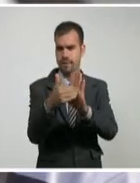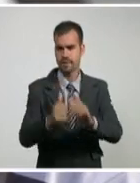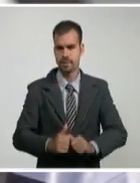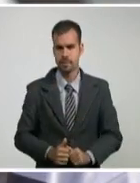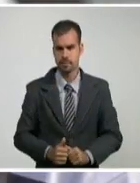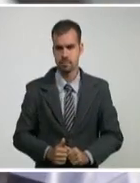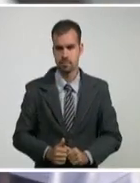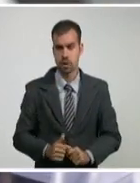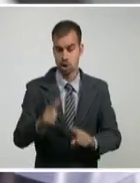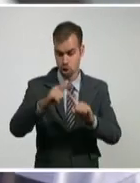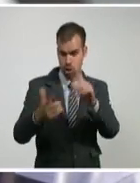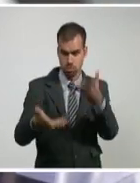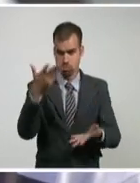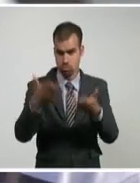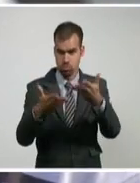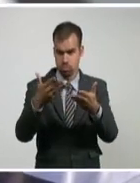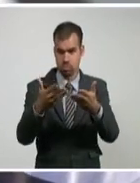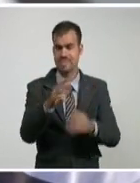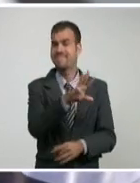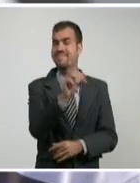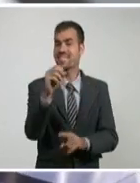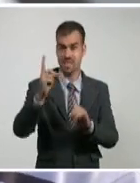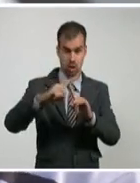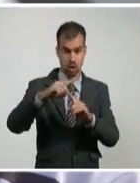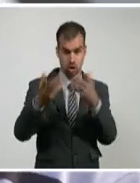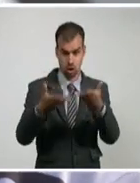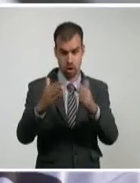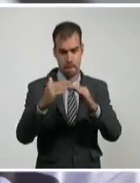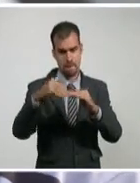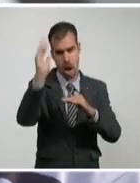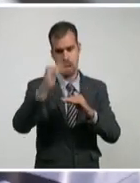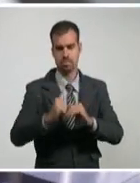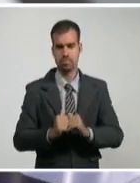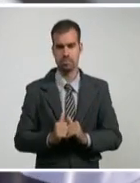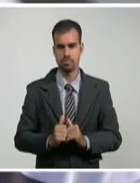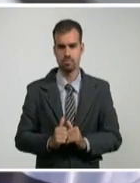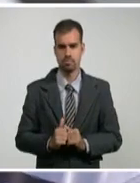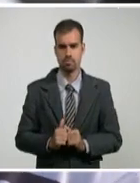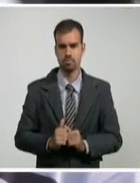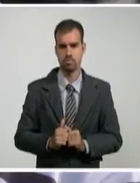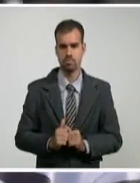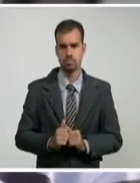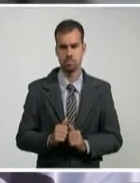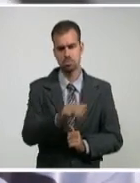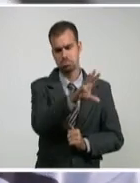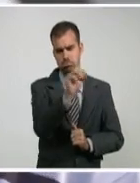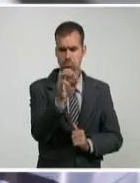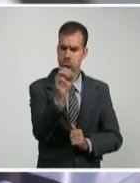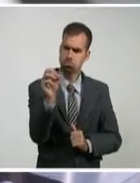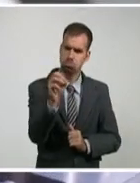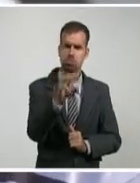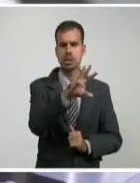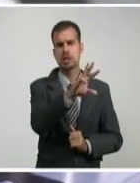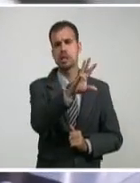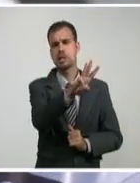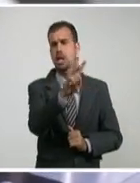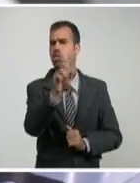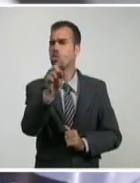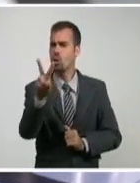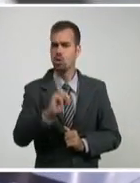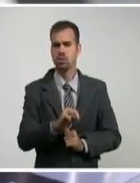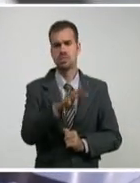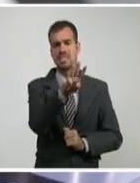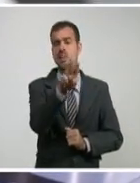manipulando está muy por encima de las 300 toneladas con una privada trescientas 312 340 ese es el ritmo de trabajo que